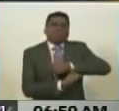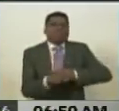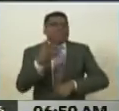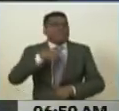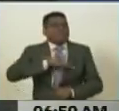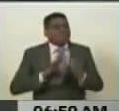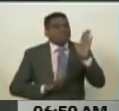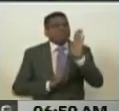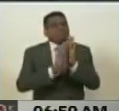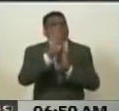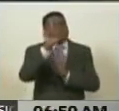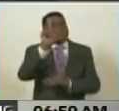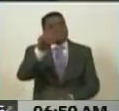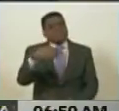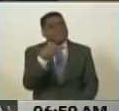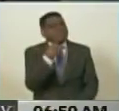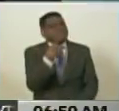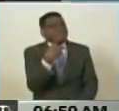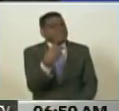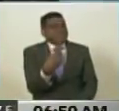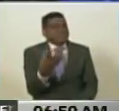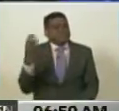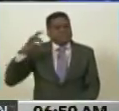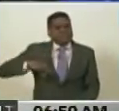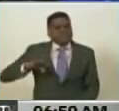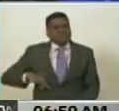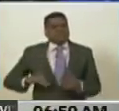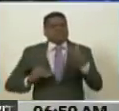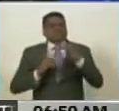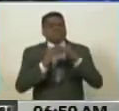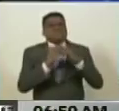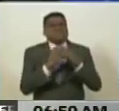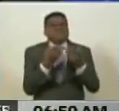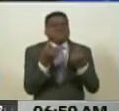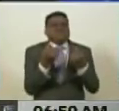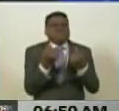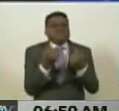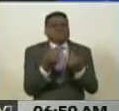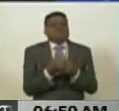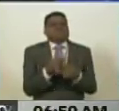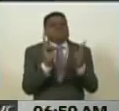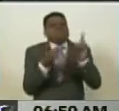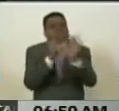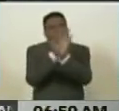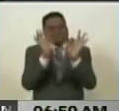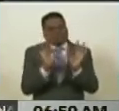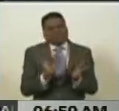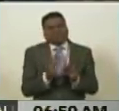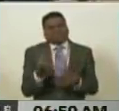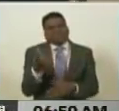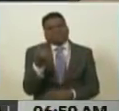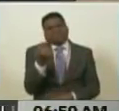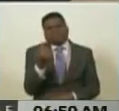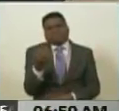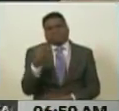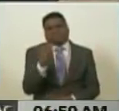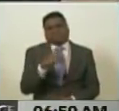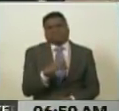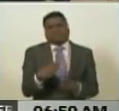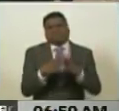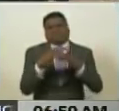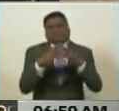seguir avanzando. Además, hay que decir que el incremento de salario mínimo de manera alguna puede entenderse como incremento en los precios. En las